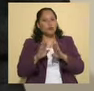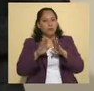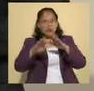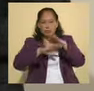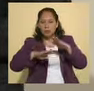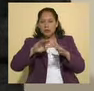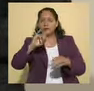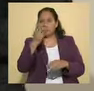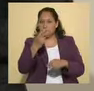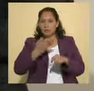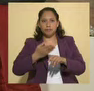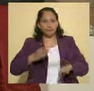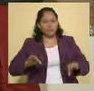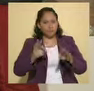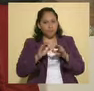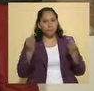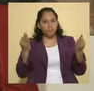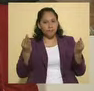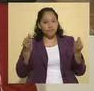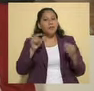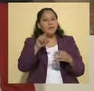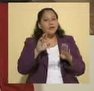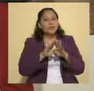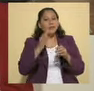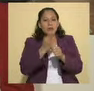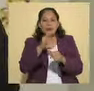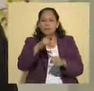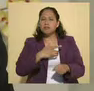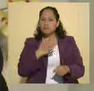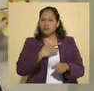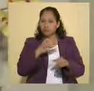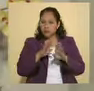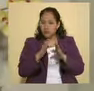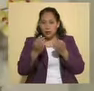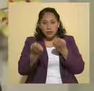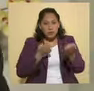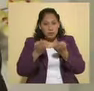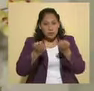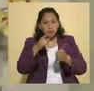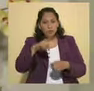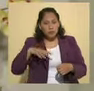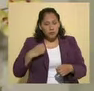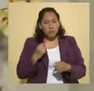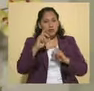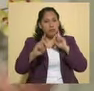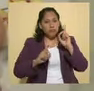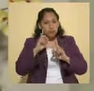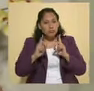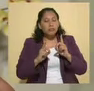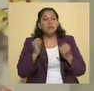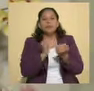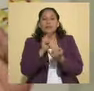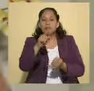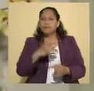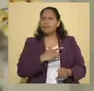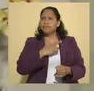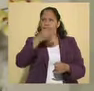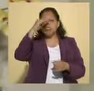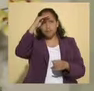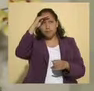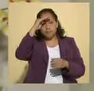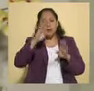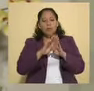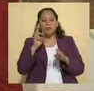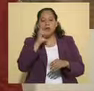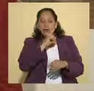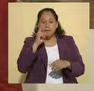Son básicas para la yoga. Y parte fundamental, hacerte consciente no solo de los movimientos, del esfuerzo, del deporte, sino claro, hacerte consciente desde la